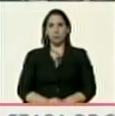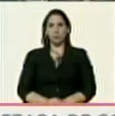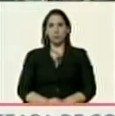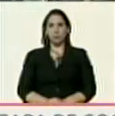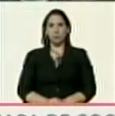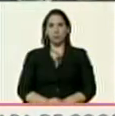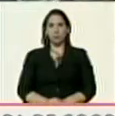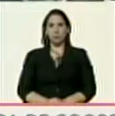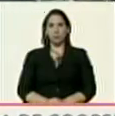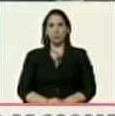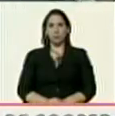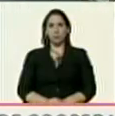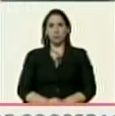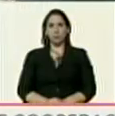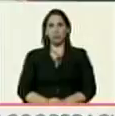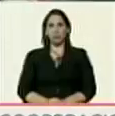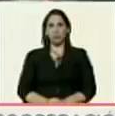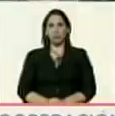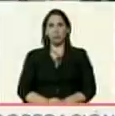defender intereses.